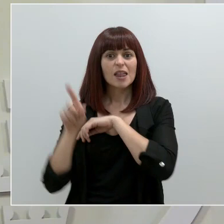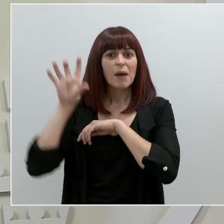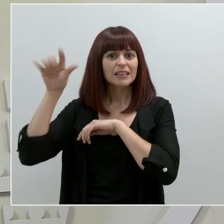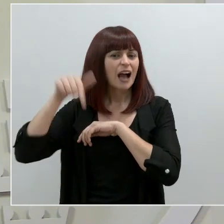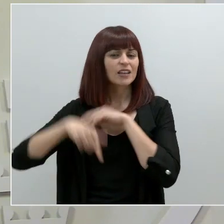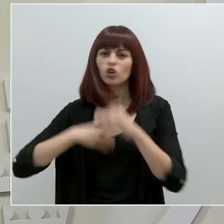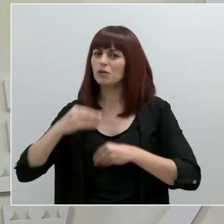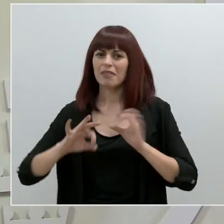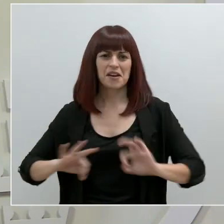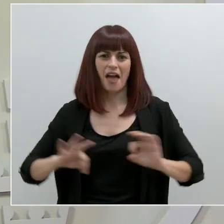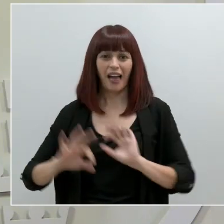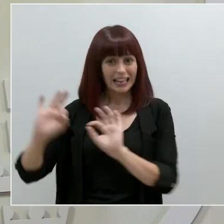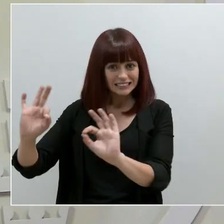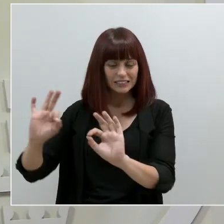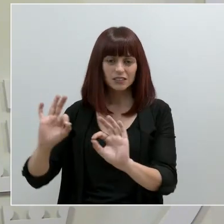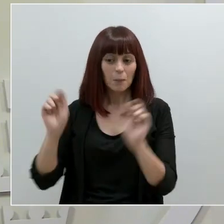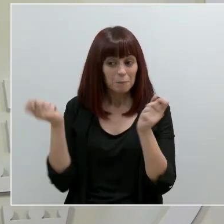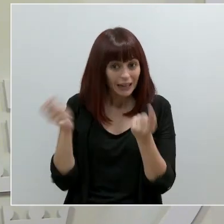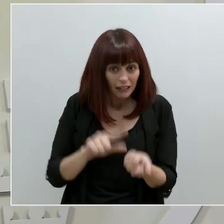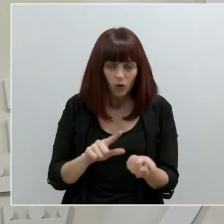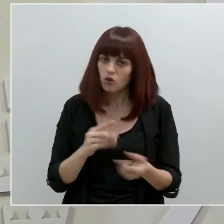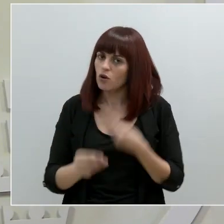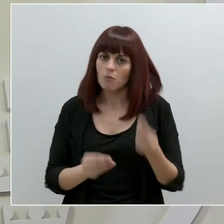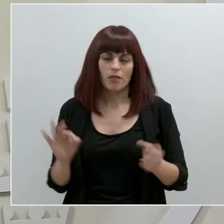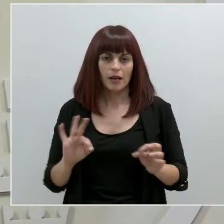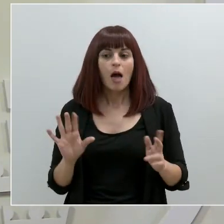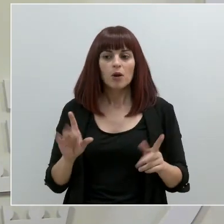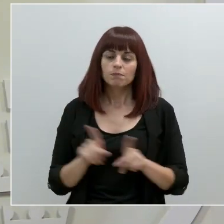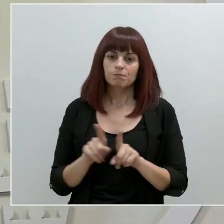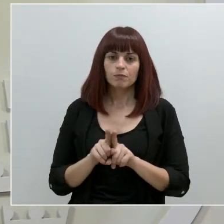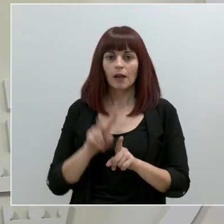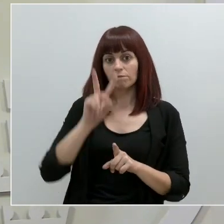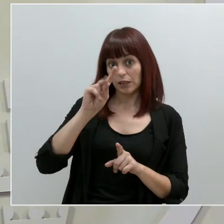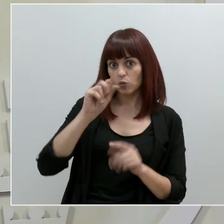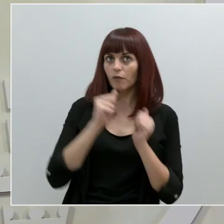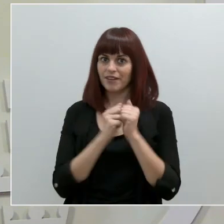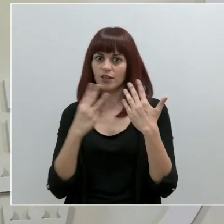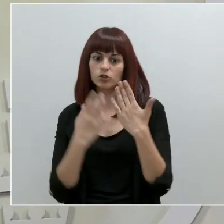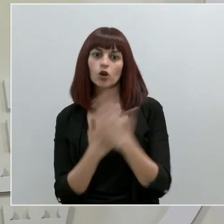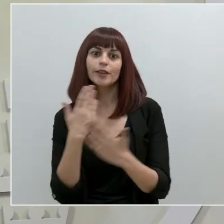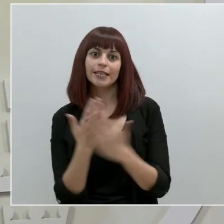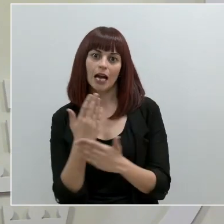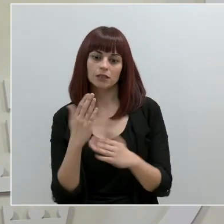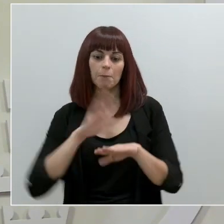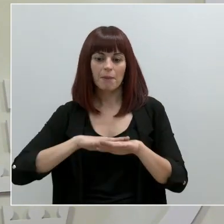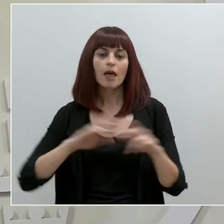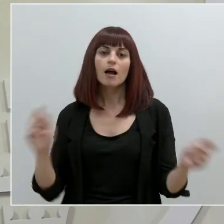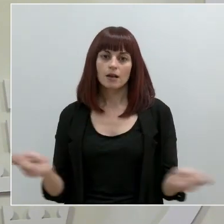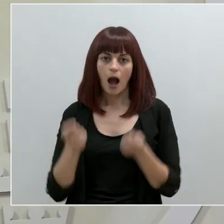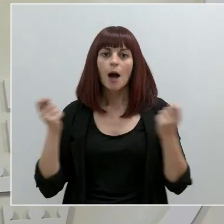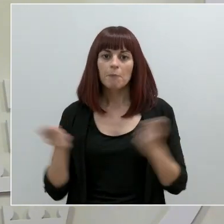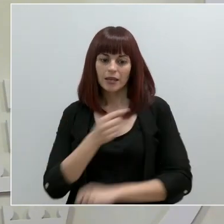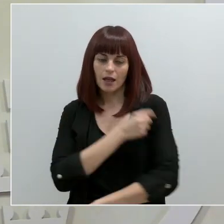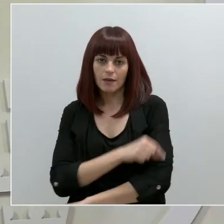va a hacer nada así, no se va a hacer nada similar, pero vamos a jugar con ese margen de 21 o 28 días para hacer una campaña